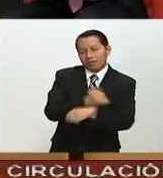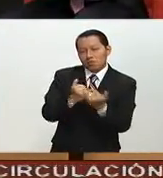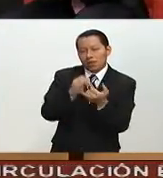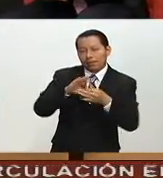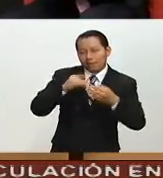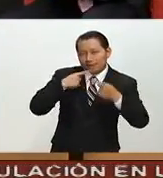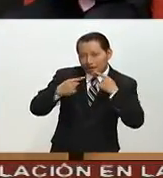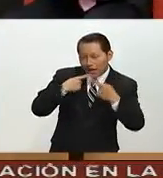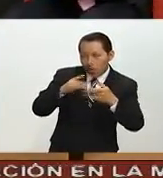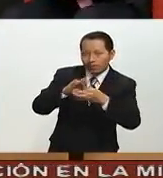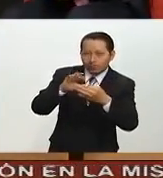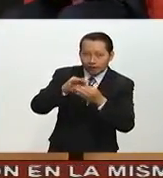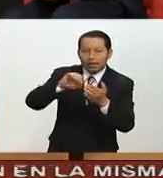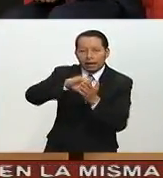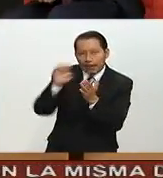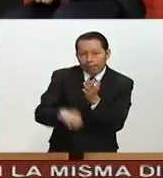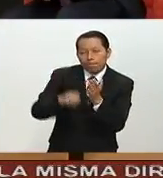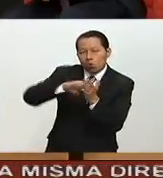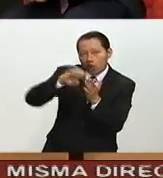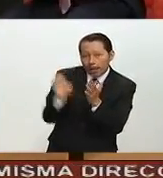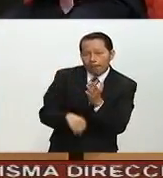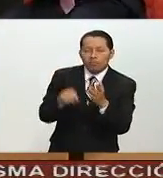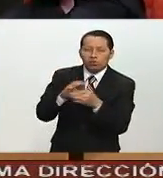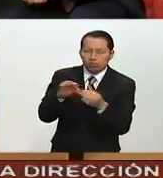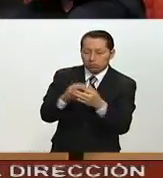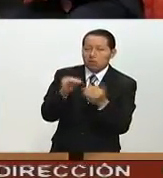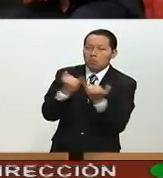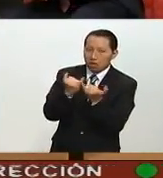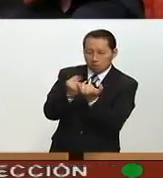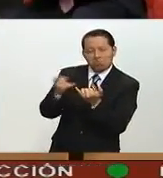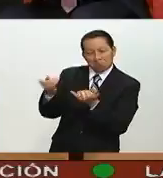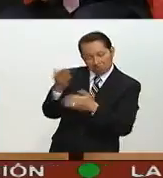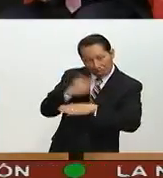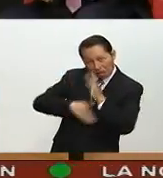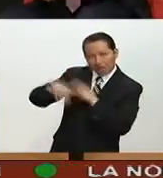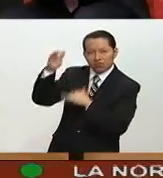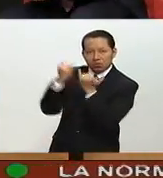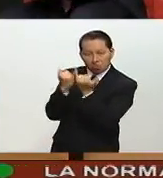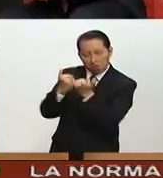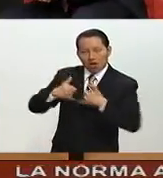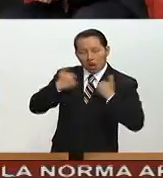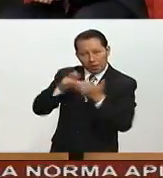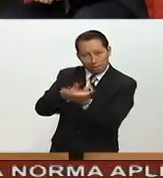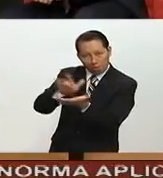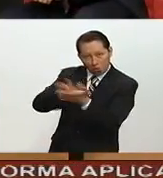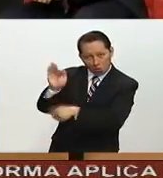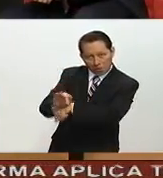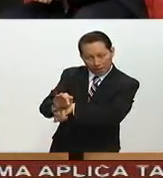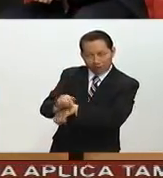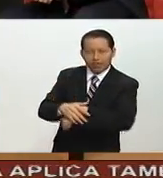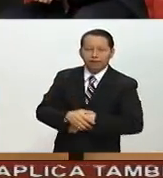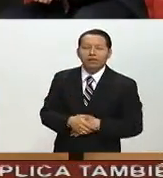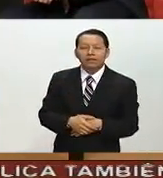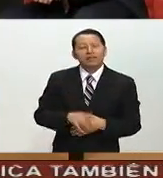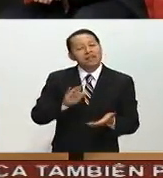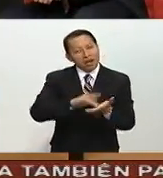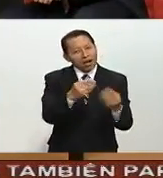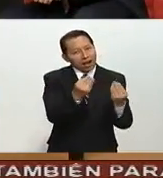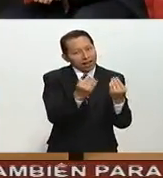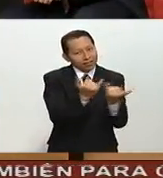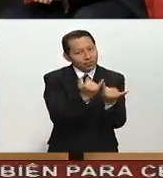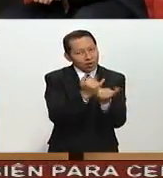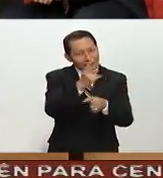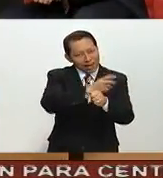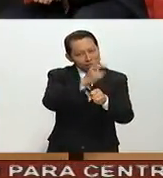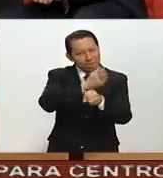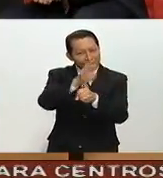diálogo, estos ejemplos que estás proyectando. Todo el éxito y que sigas también apoyando a todos los chavos que van contigo. Muchísimas gracias e invitar a